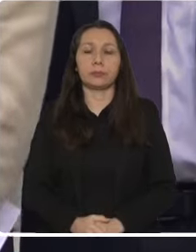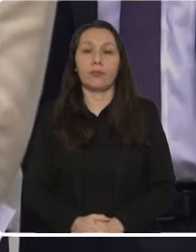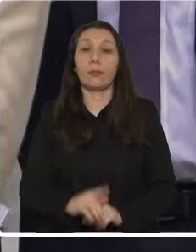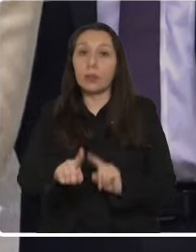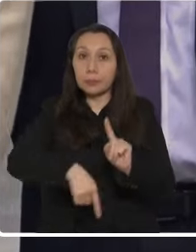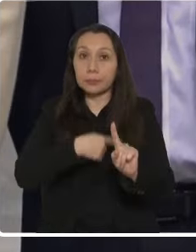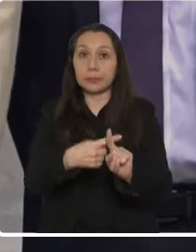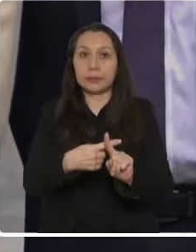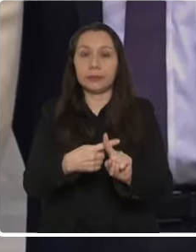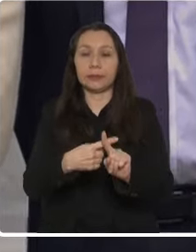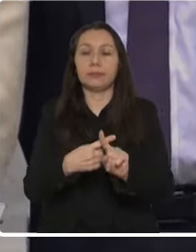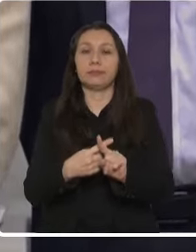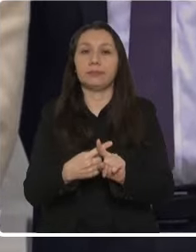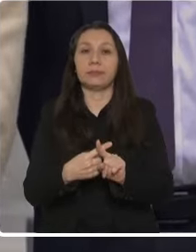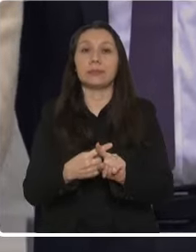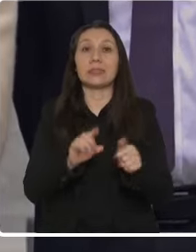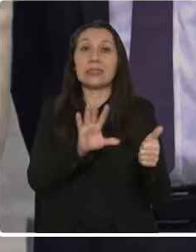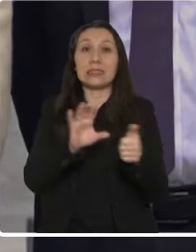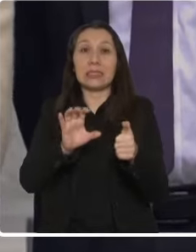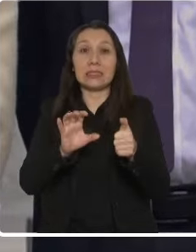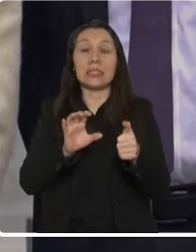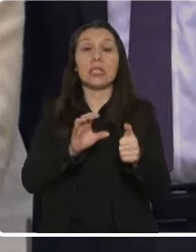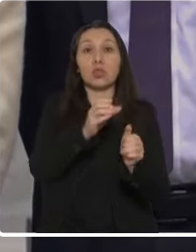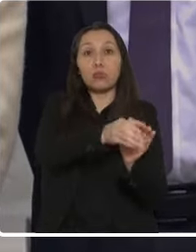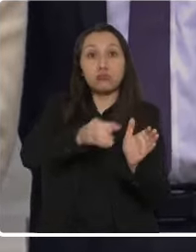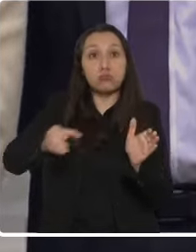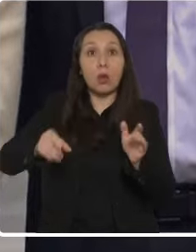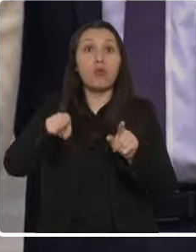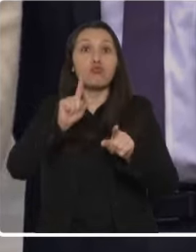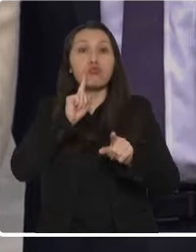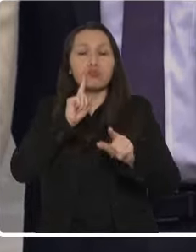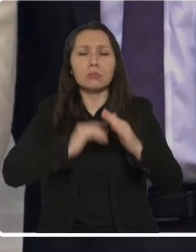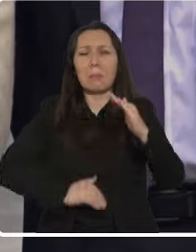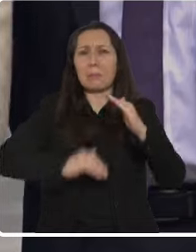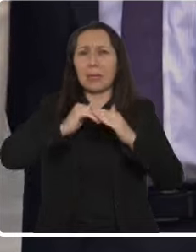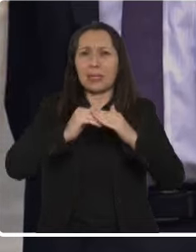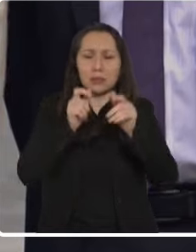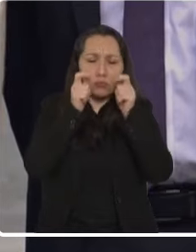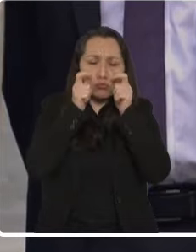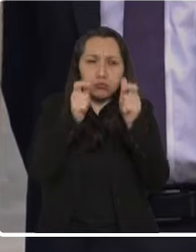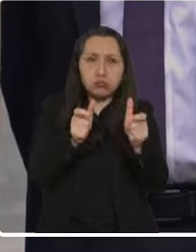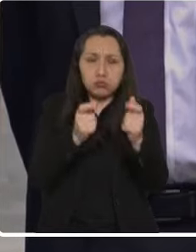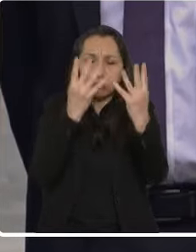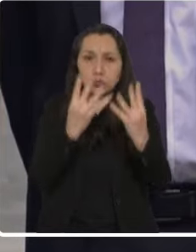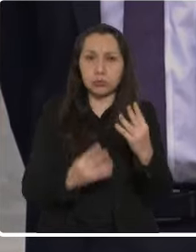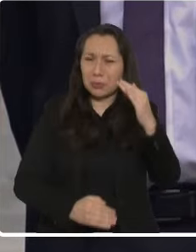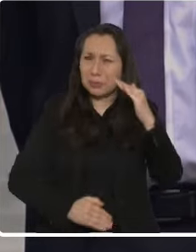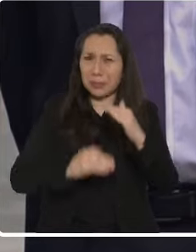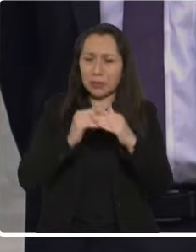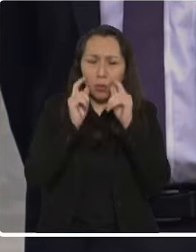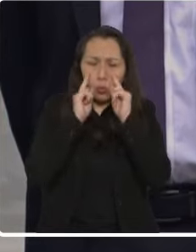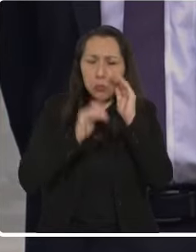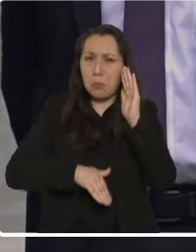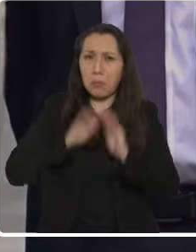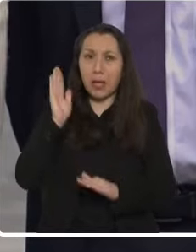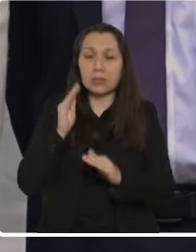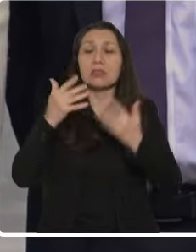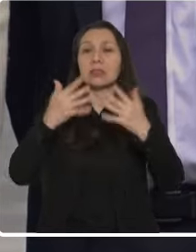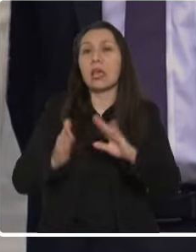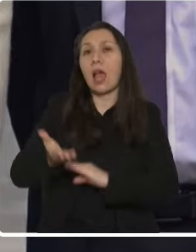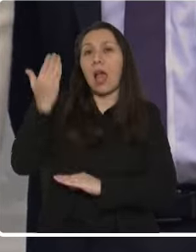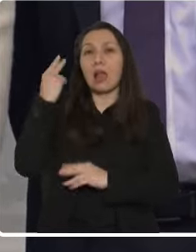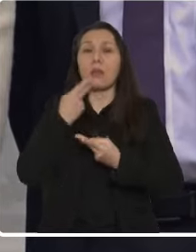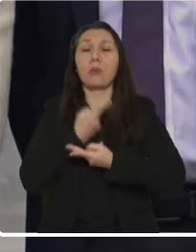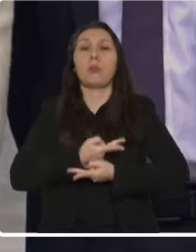Además, sobre las 600 plazas que actualmente tenemos en cárceles de alta y máxima seguridad, ya se habían